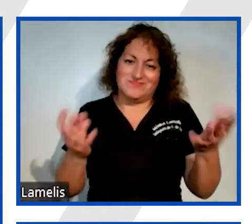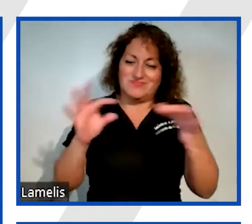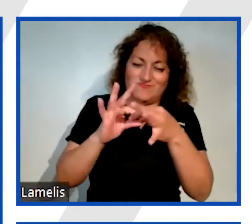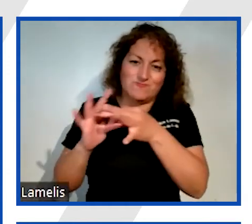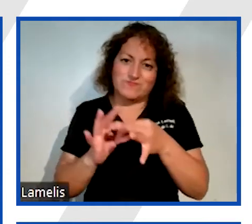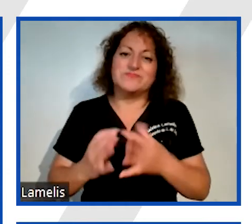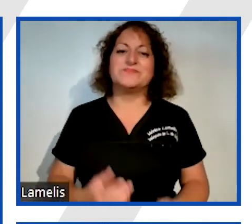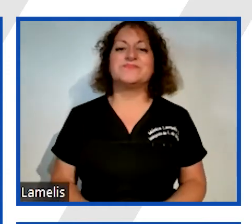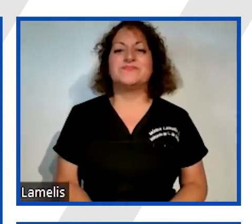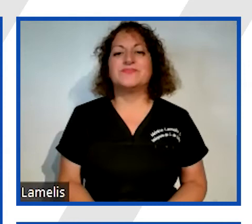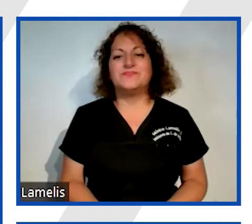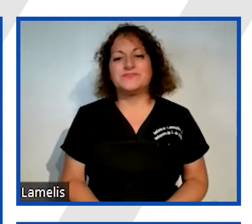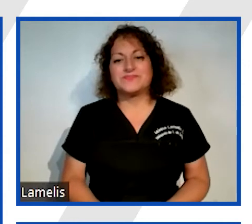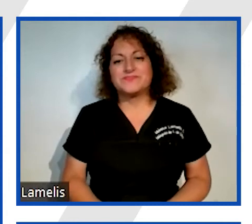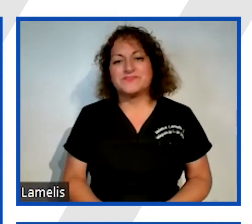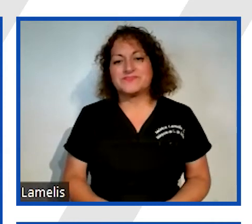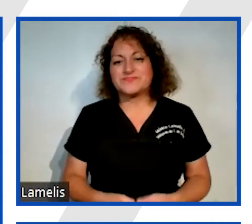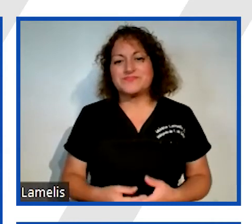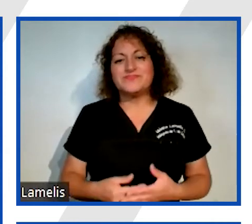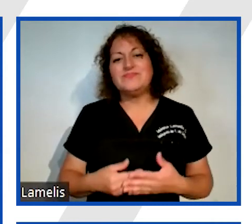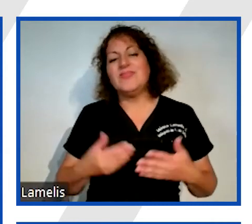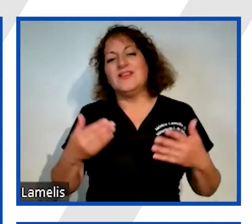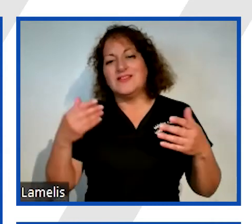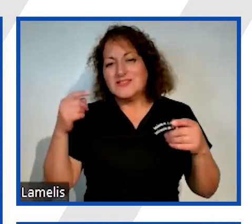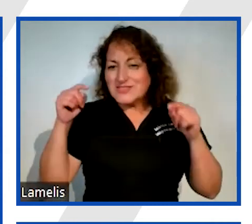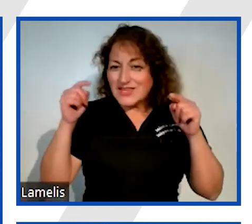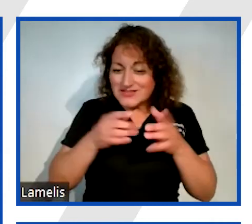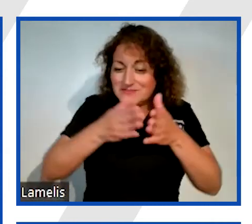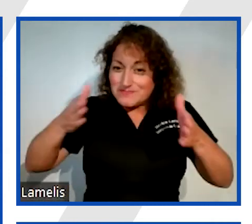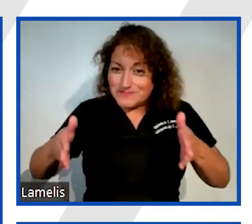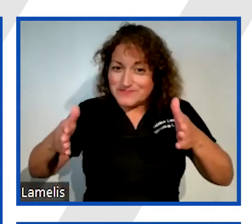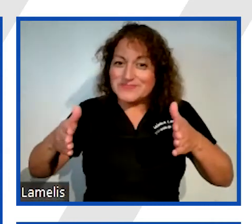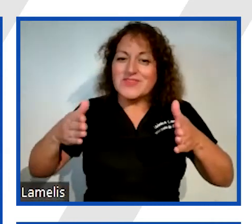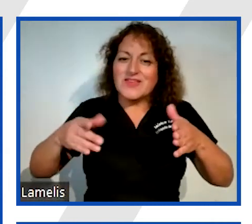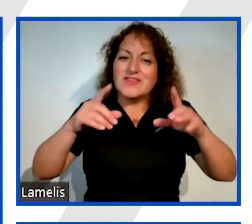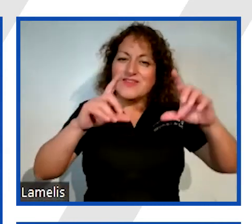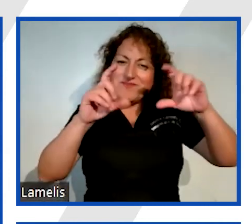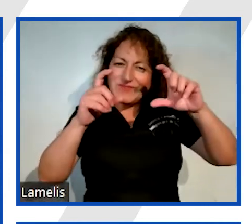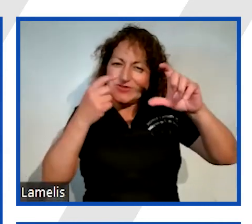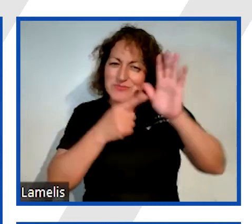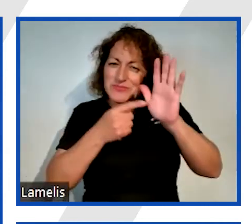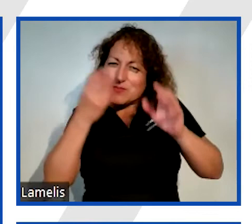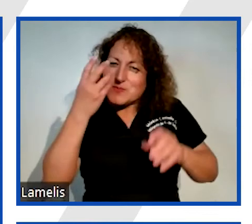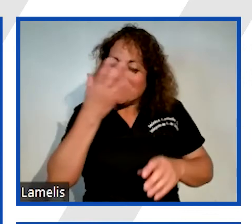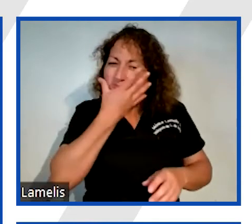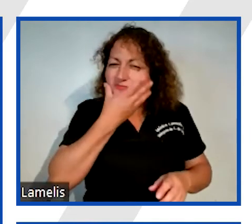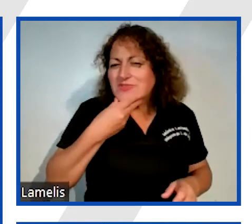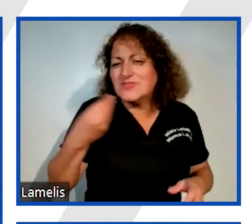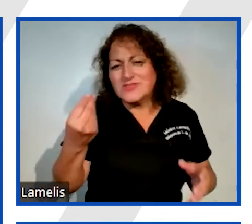estamos hablando la verdad era lo que tenía esta estas hermosas verdades ilustraciones de toda la